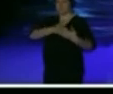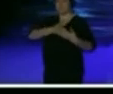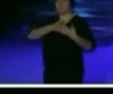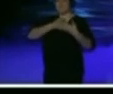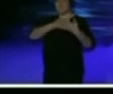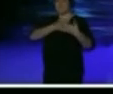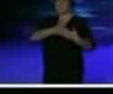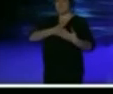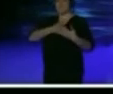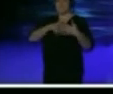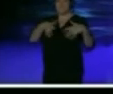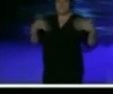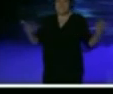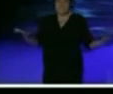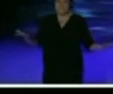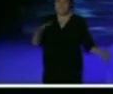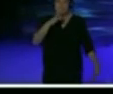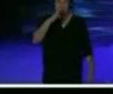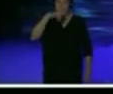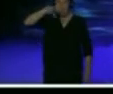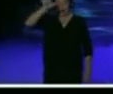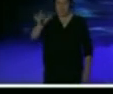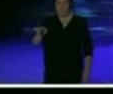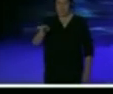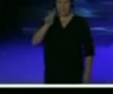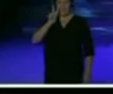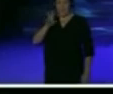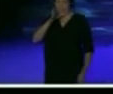luchador. Ya que ese que no ve,